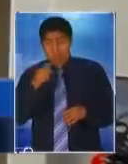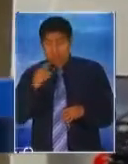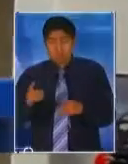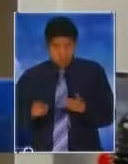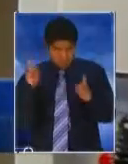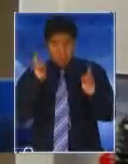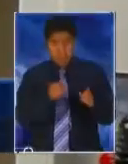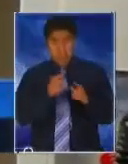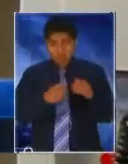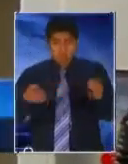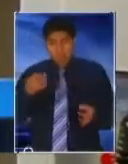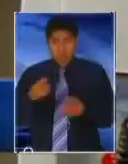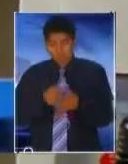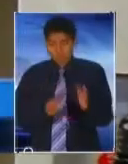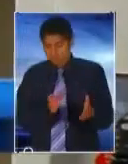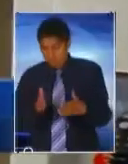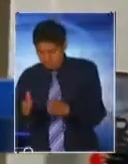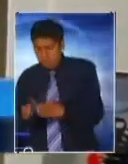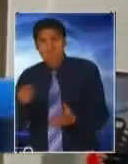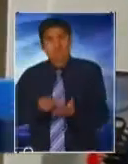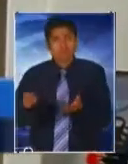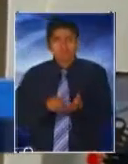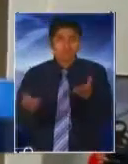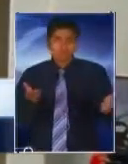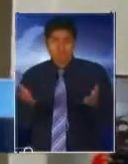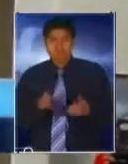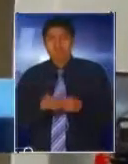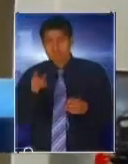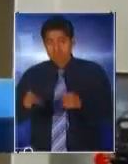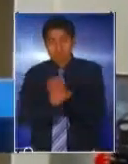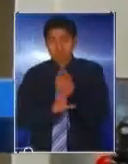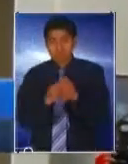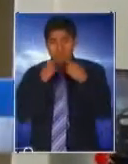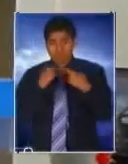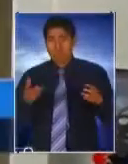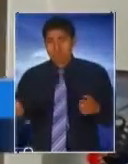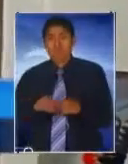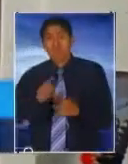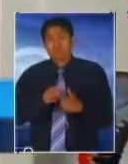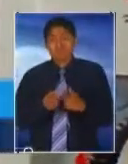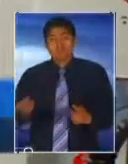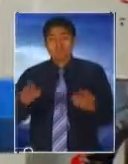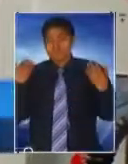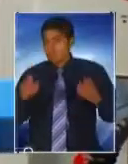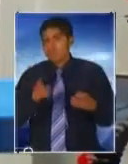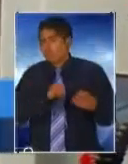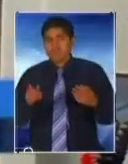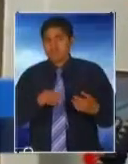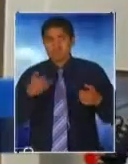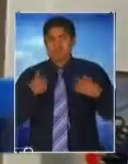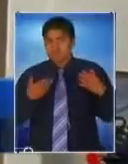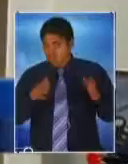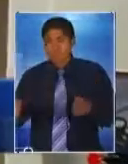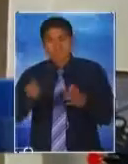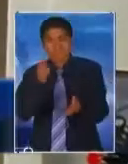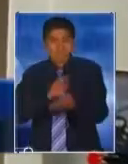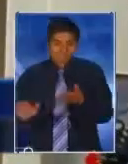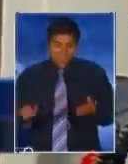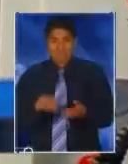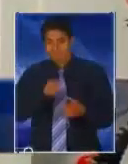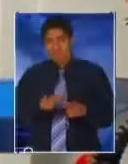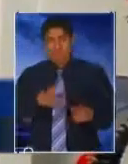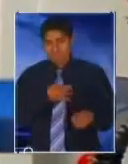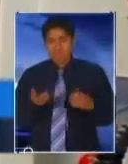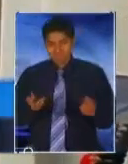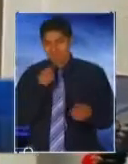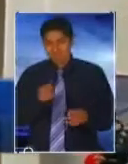sale el decreto legislativo que regula el pago del servicio de la defensa pública entonces ya no deja de ser gratuito y